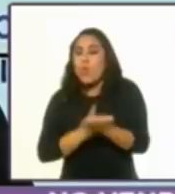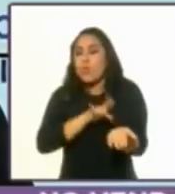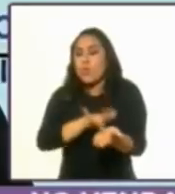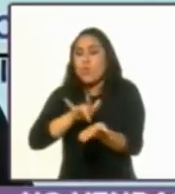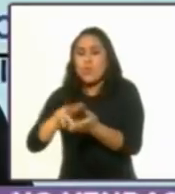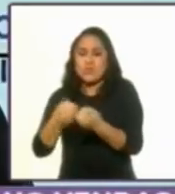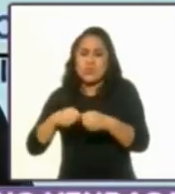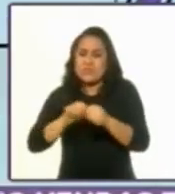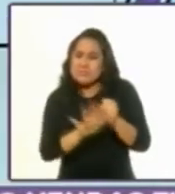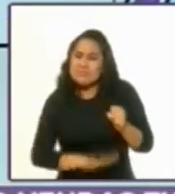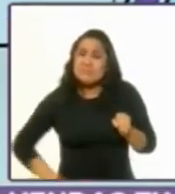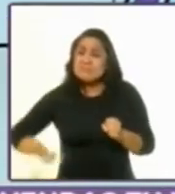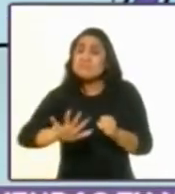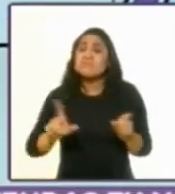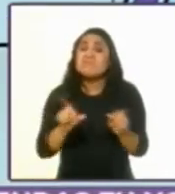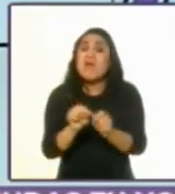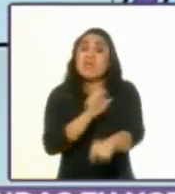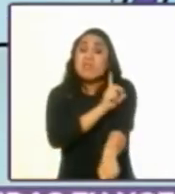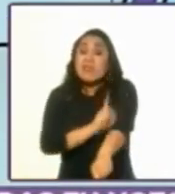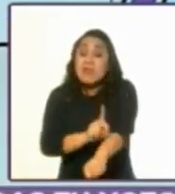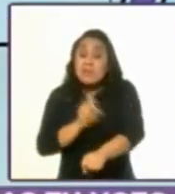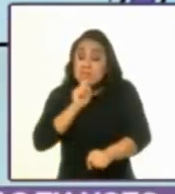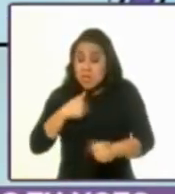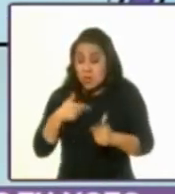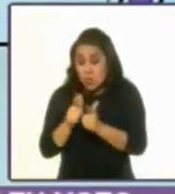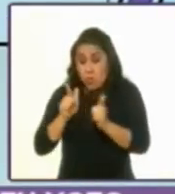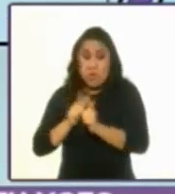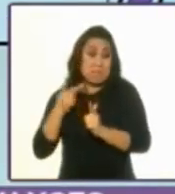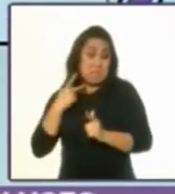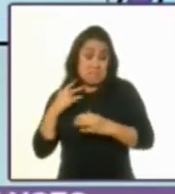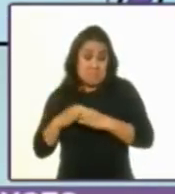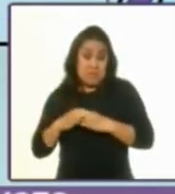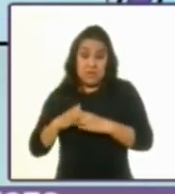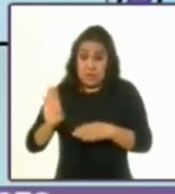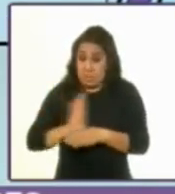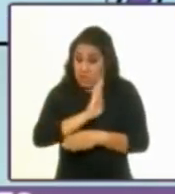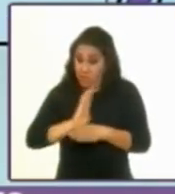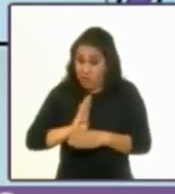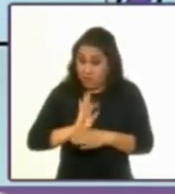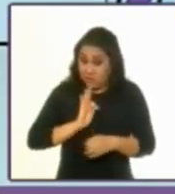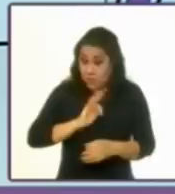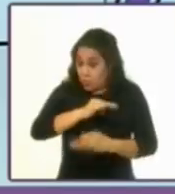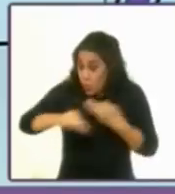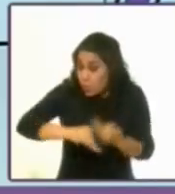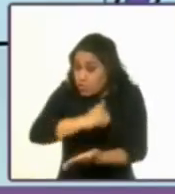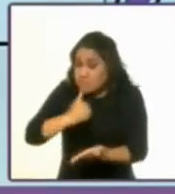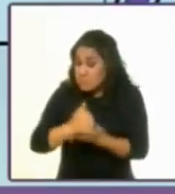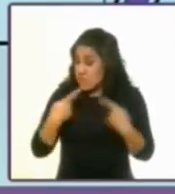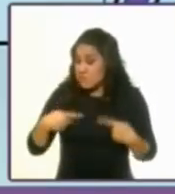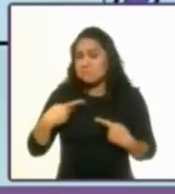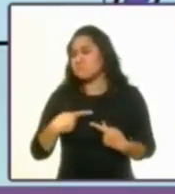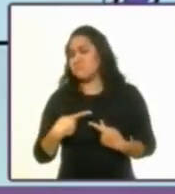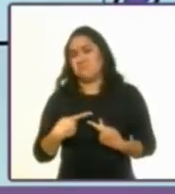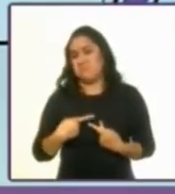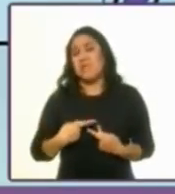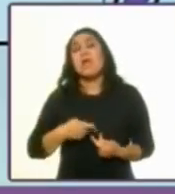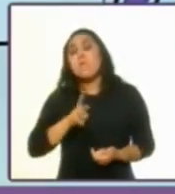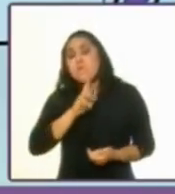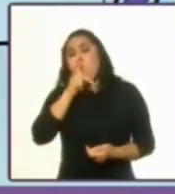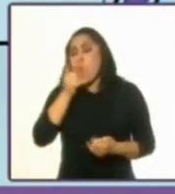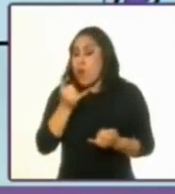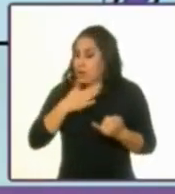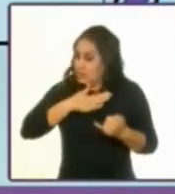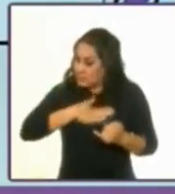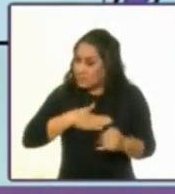que son en delegaciones cercanas a su partido y que realmente pues no benefician a los capitalinos la mejor manera de garantizar la igualdad